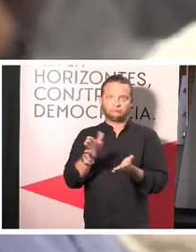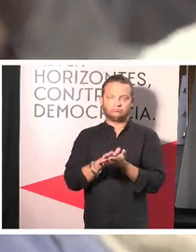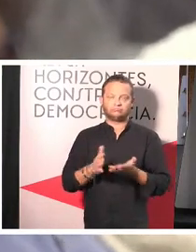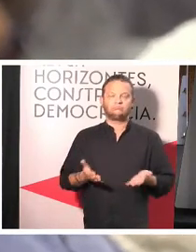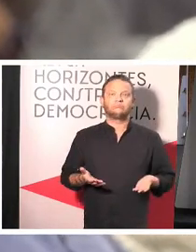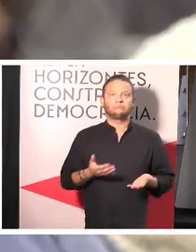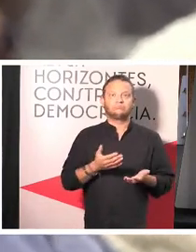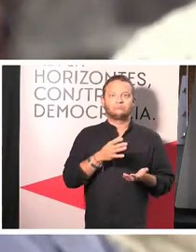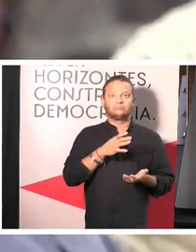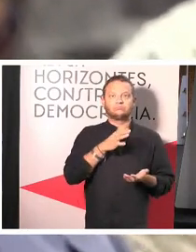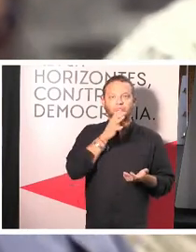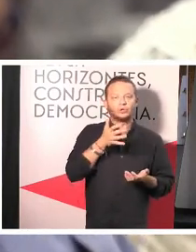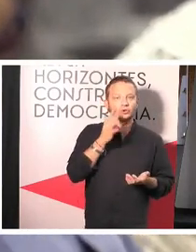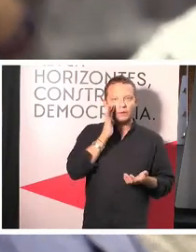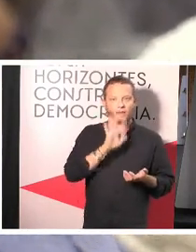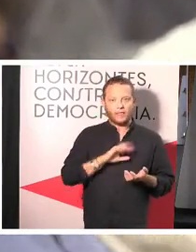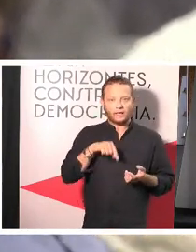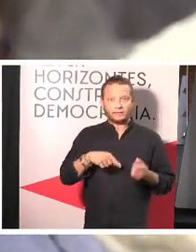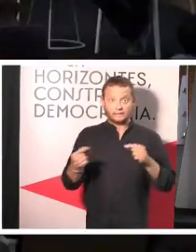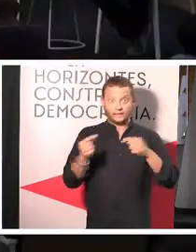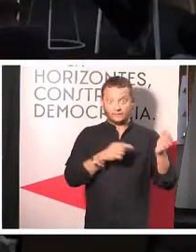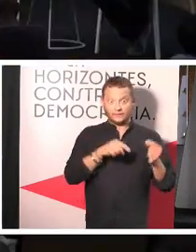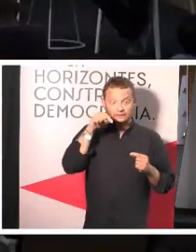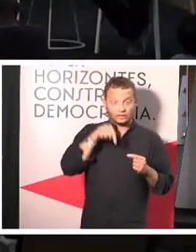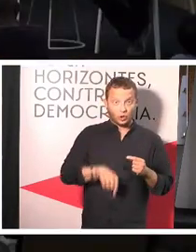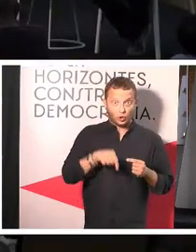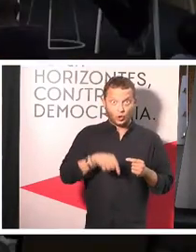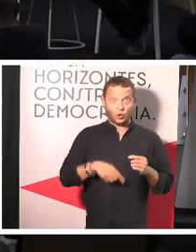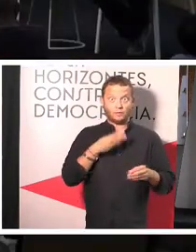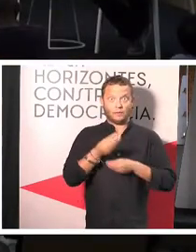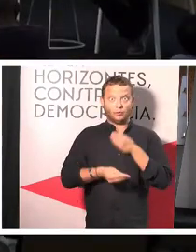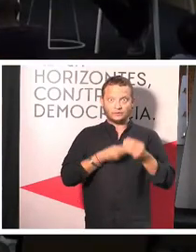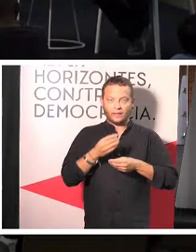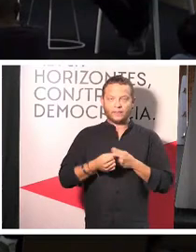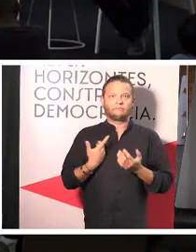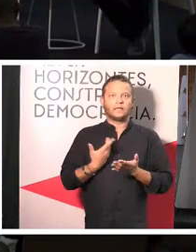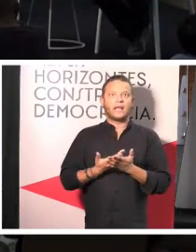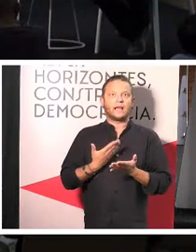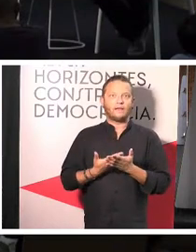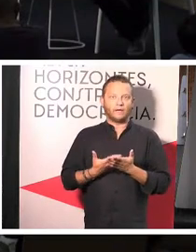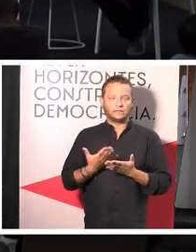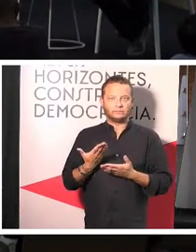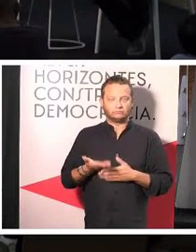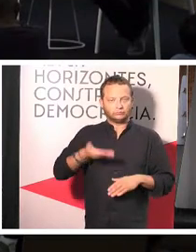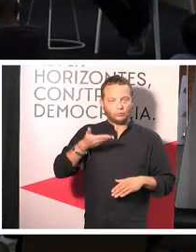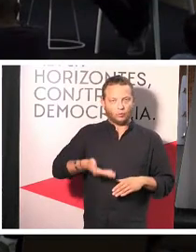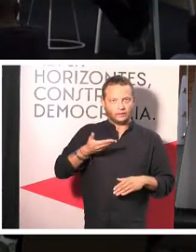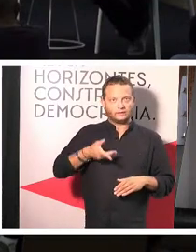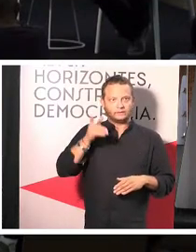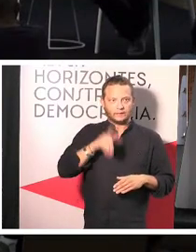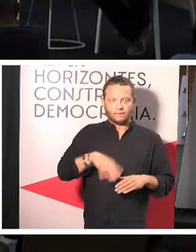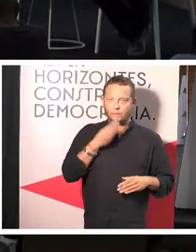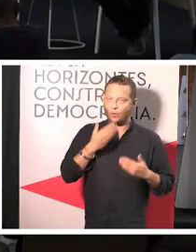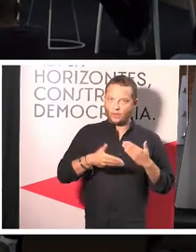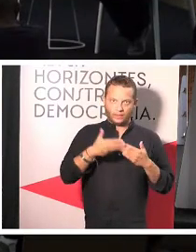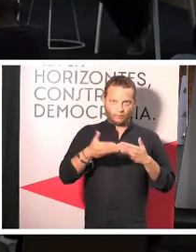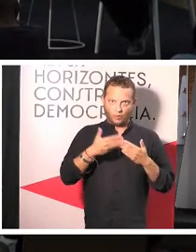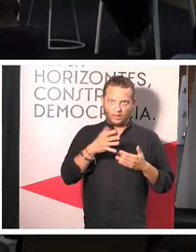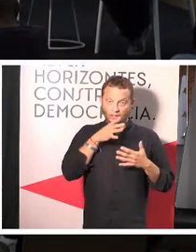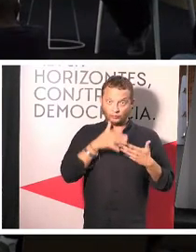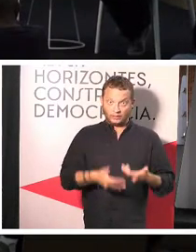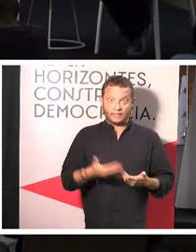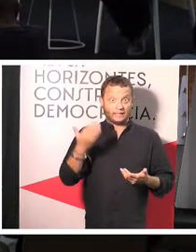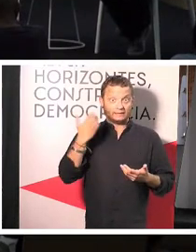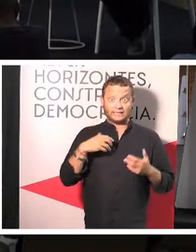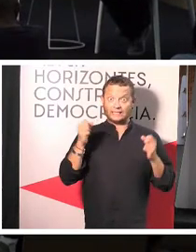me parece que este debate que vamos a tener hoy es absolutamente relevante, aparte de muy de moda, ¿no? Bien, y